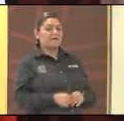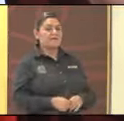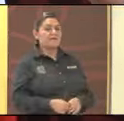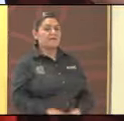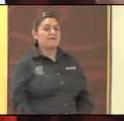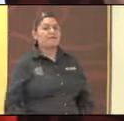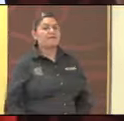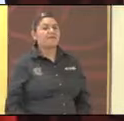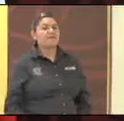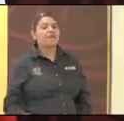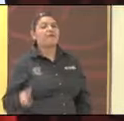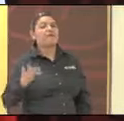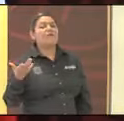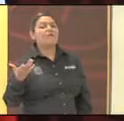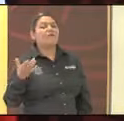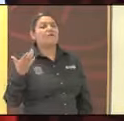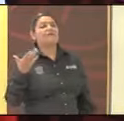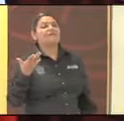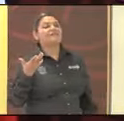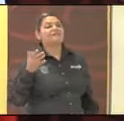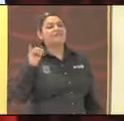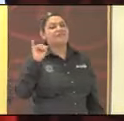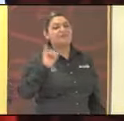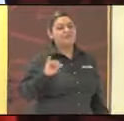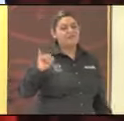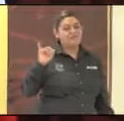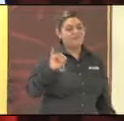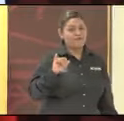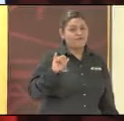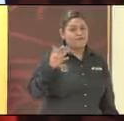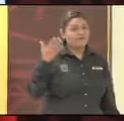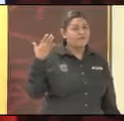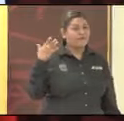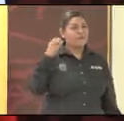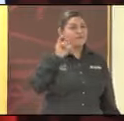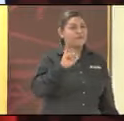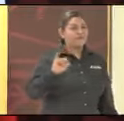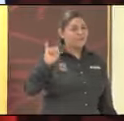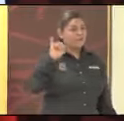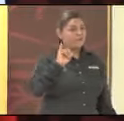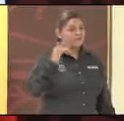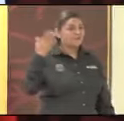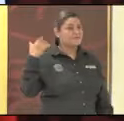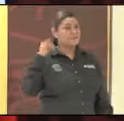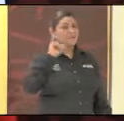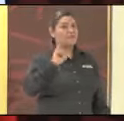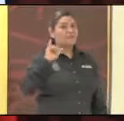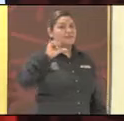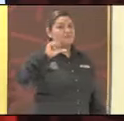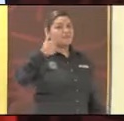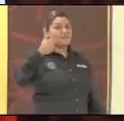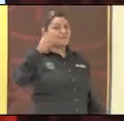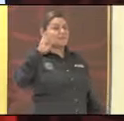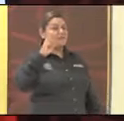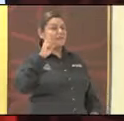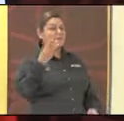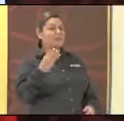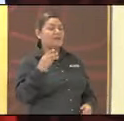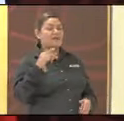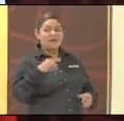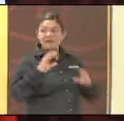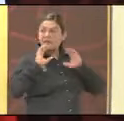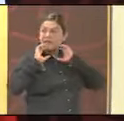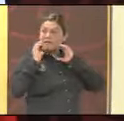¿Qué pasó, regidores? Ya están dormidos, ¿qué onda? Fue el jueves. Ah, bueno, fue el jueves. Jueves 11 de mayo. Ahí estuvimos en la